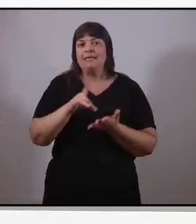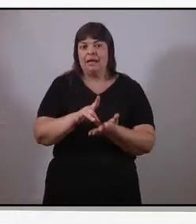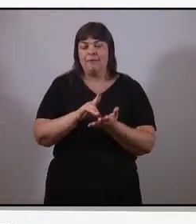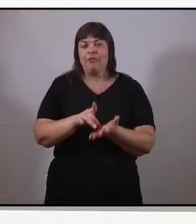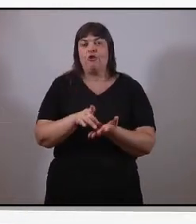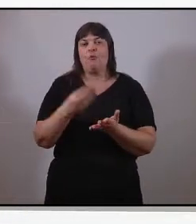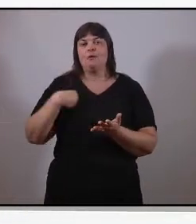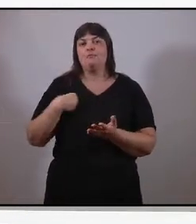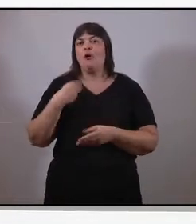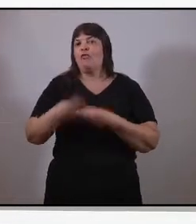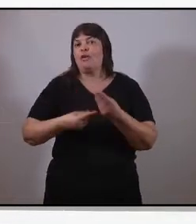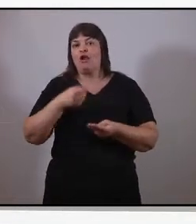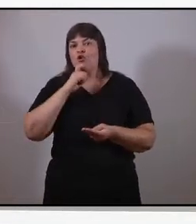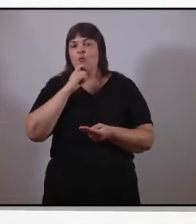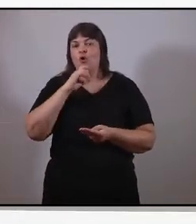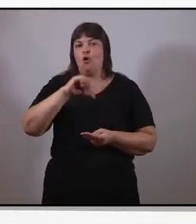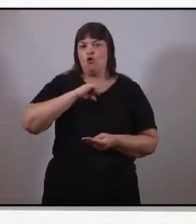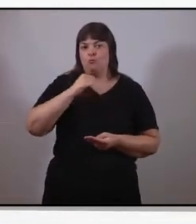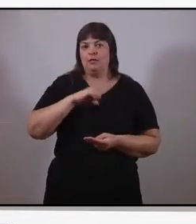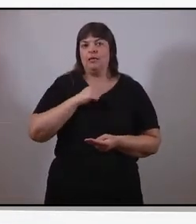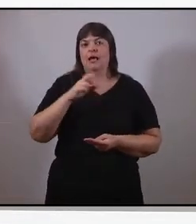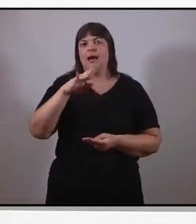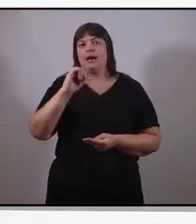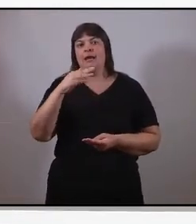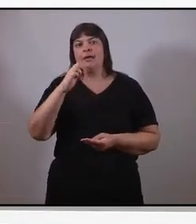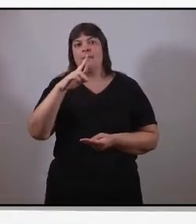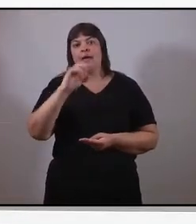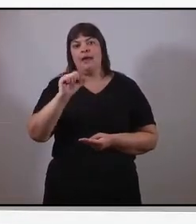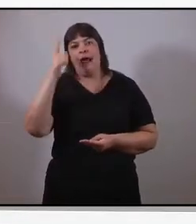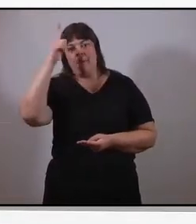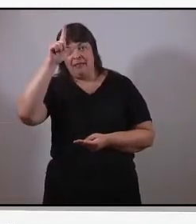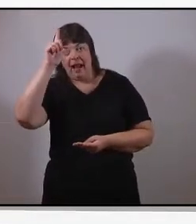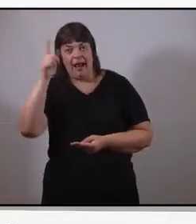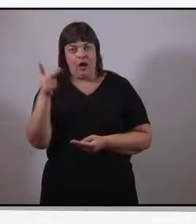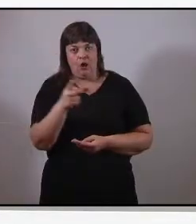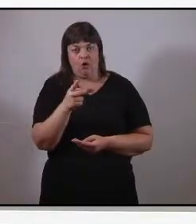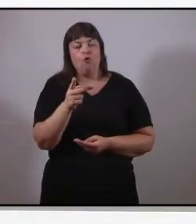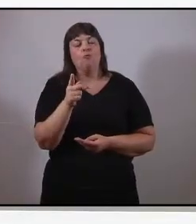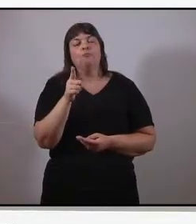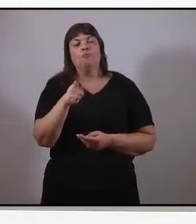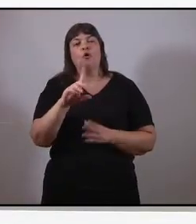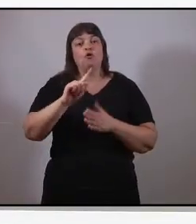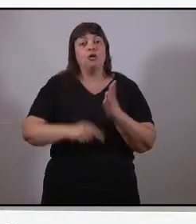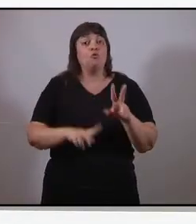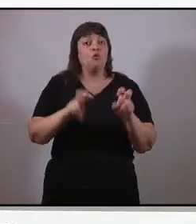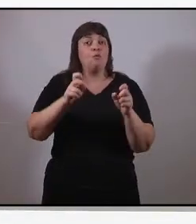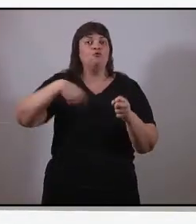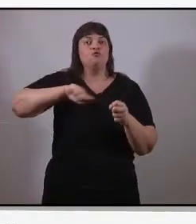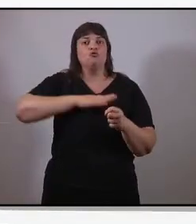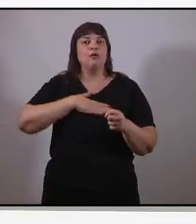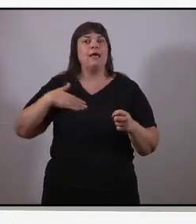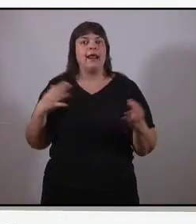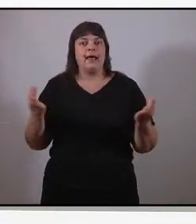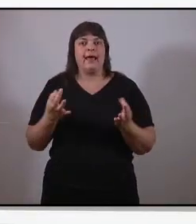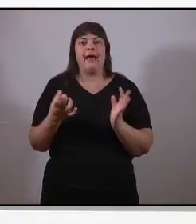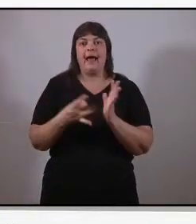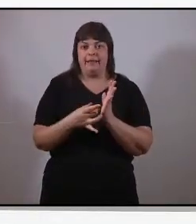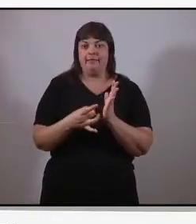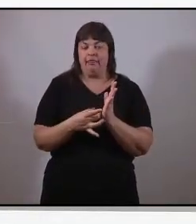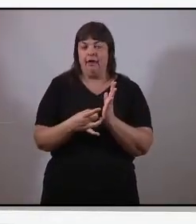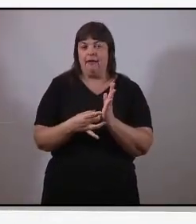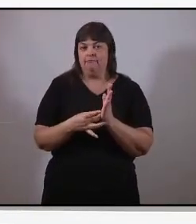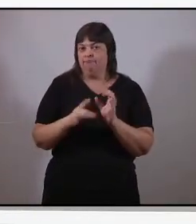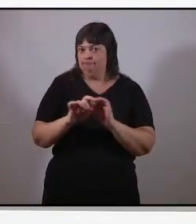servicio se presta en el Hospital Rivera Almendralejo y con este nuevo contrato lo que queremos es garantizar, por